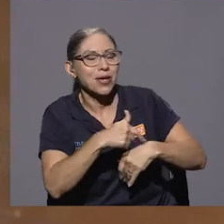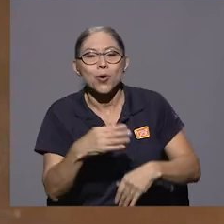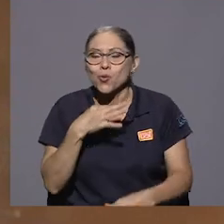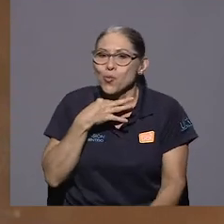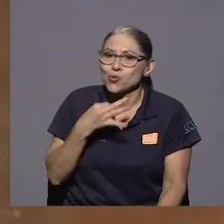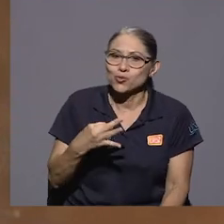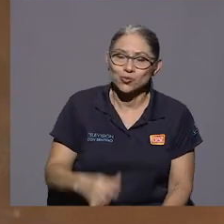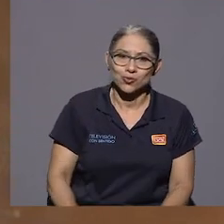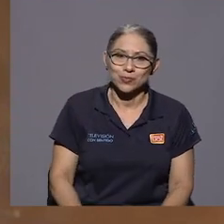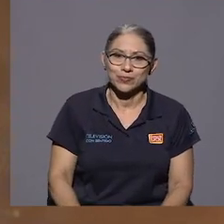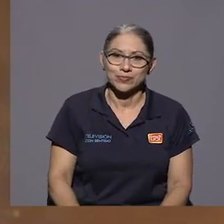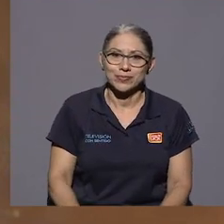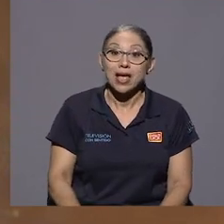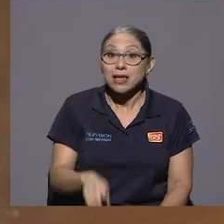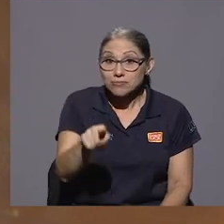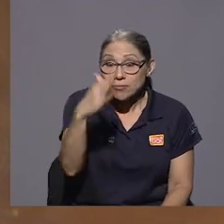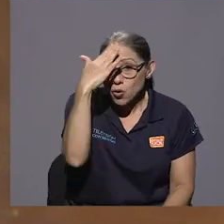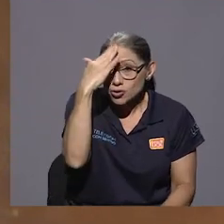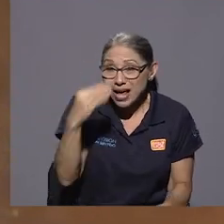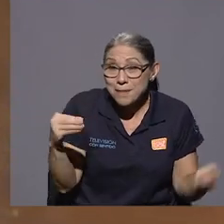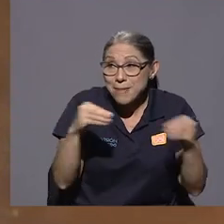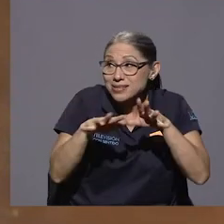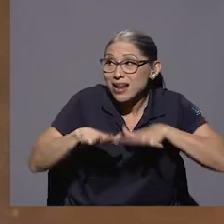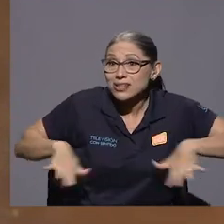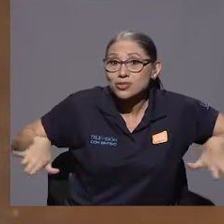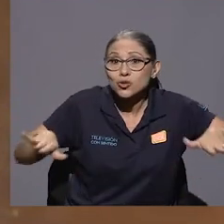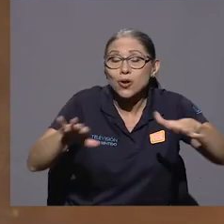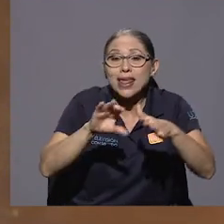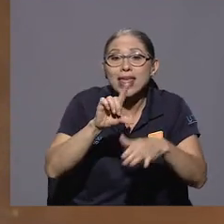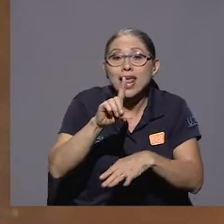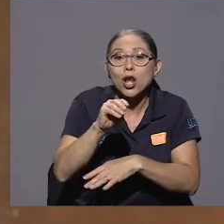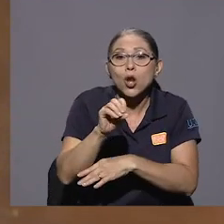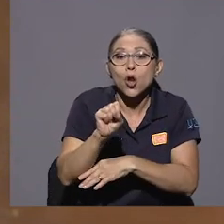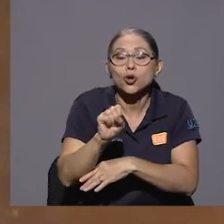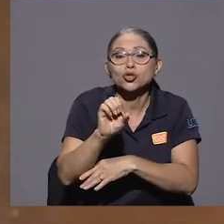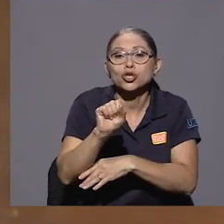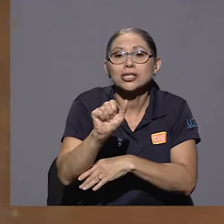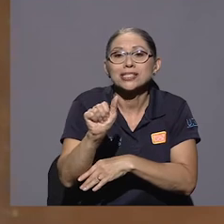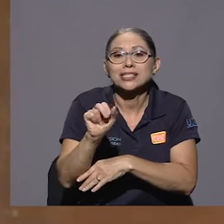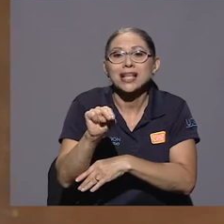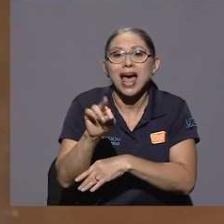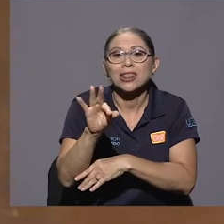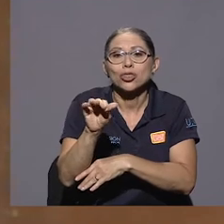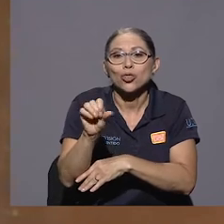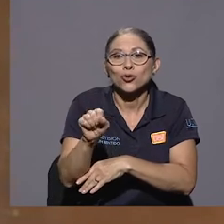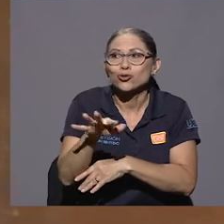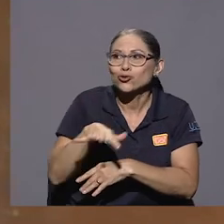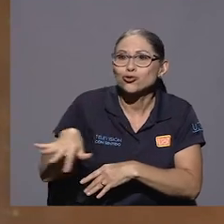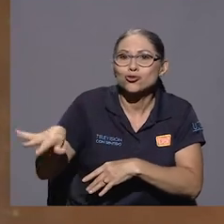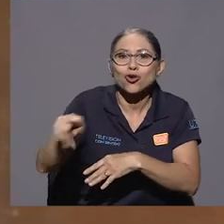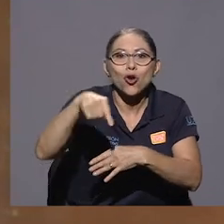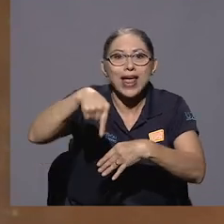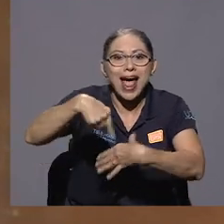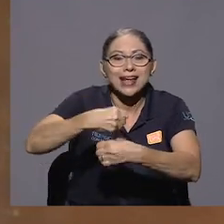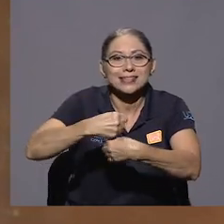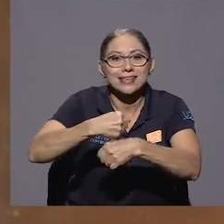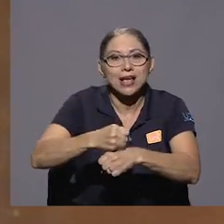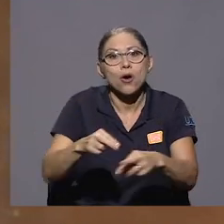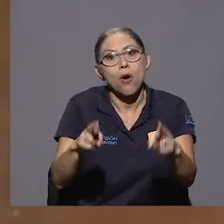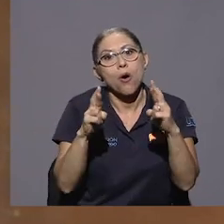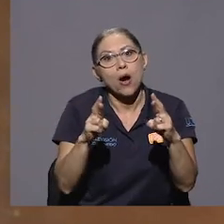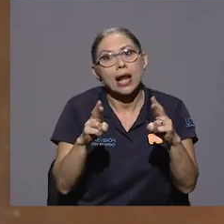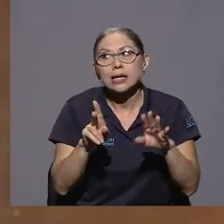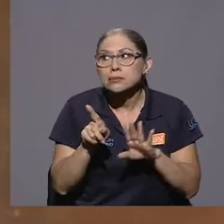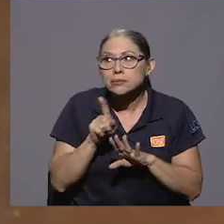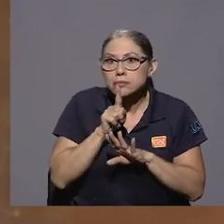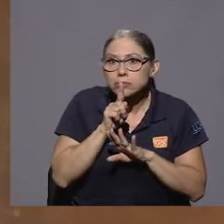mucho gusto. Y que conozcan más de la zona de Los Santos, de los que se hace y ojalá pudiéramos, y